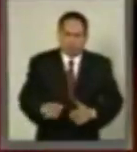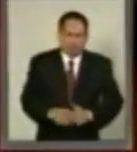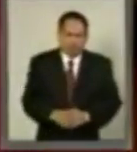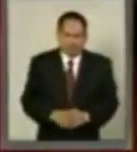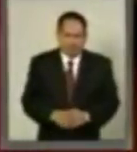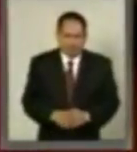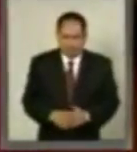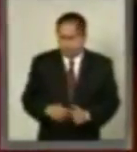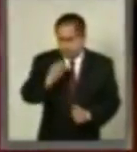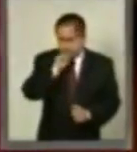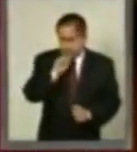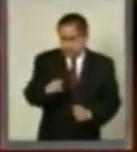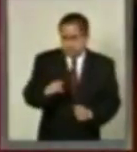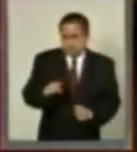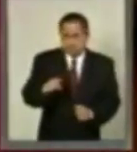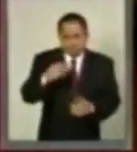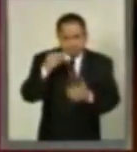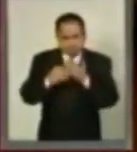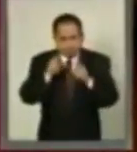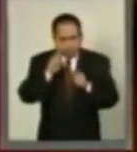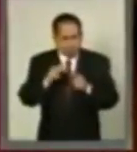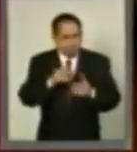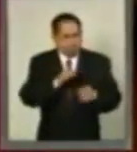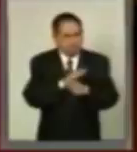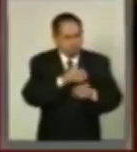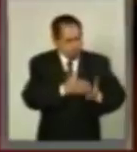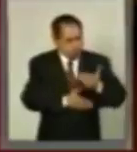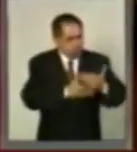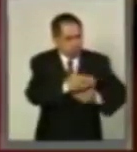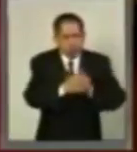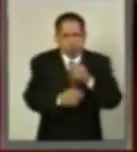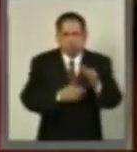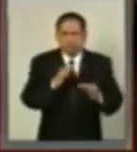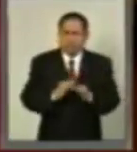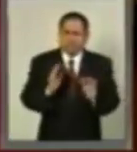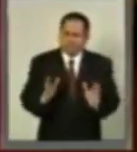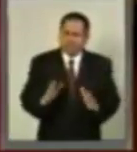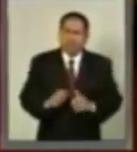y también no se observan los avances que se han logrado.